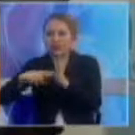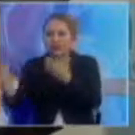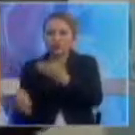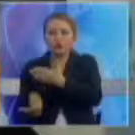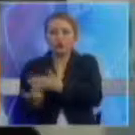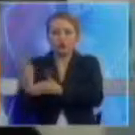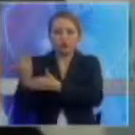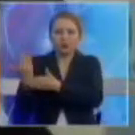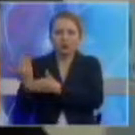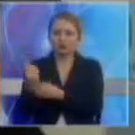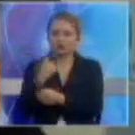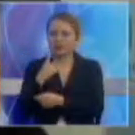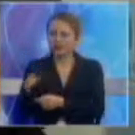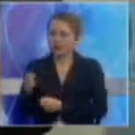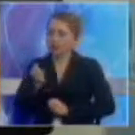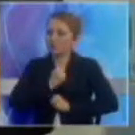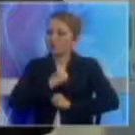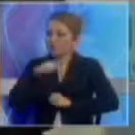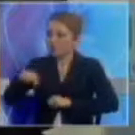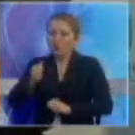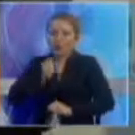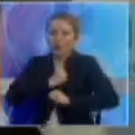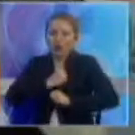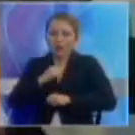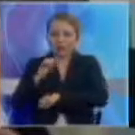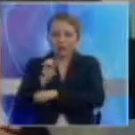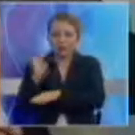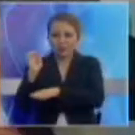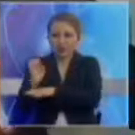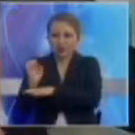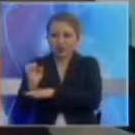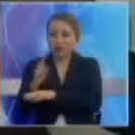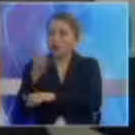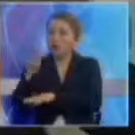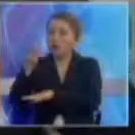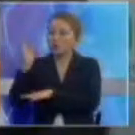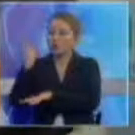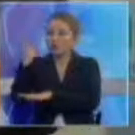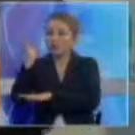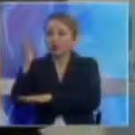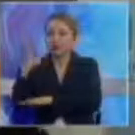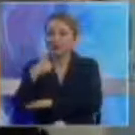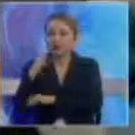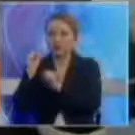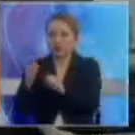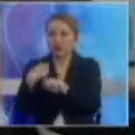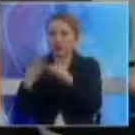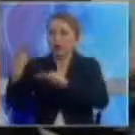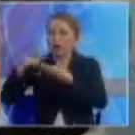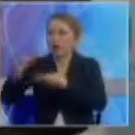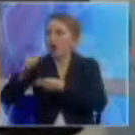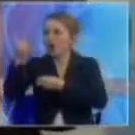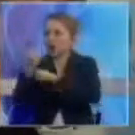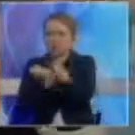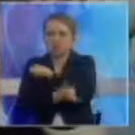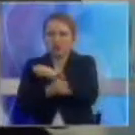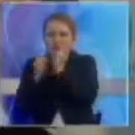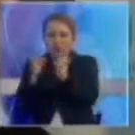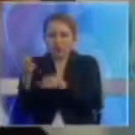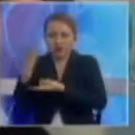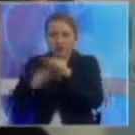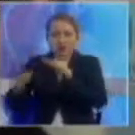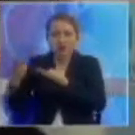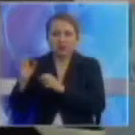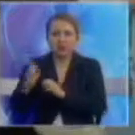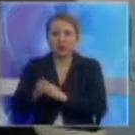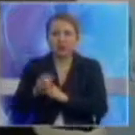moderna desarrollada en nuestro propio país, que incluso según el profesor Ha Jung Chang puede ser exportada, porque es